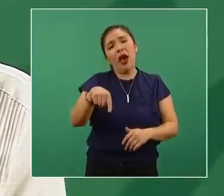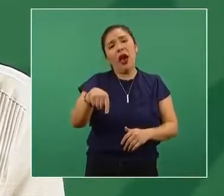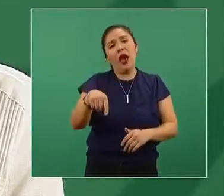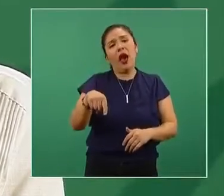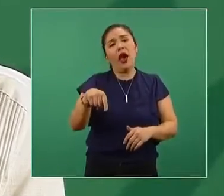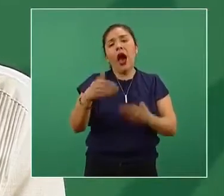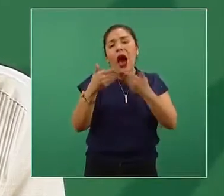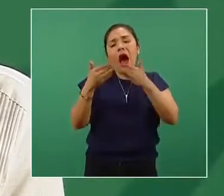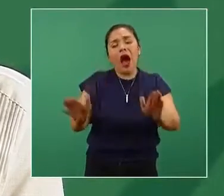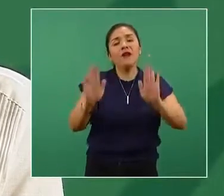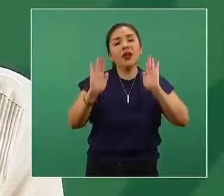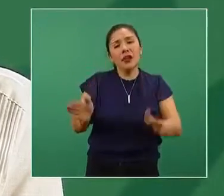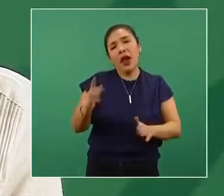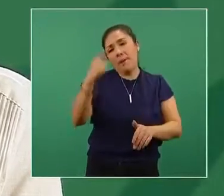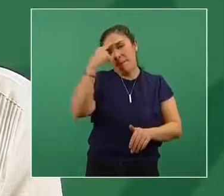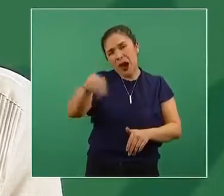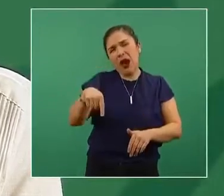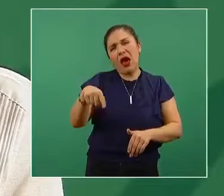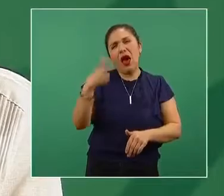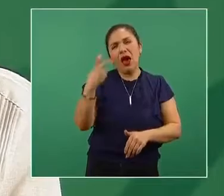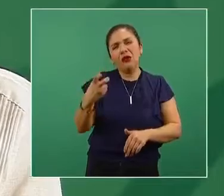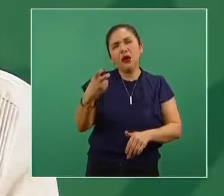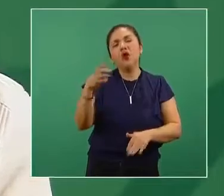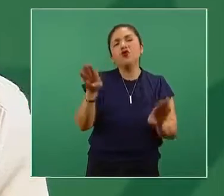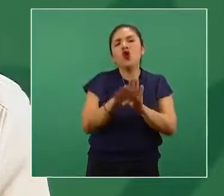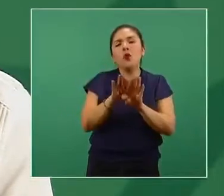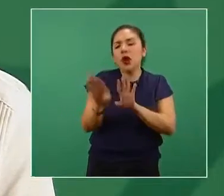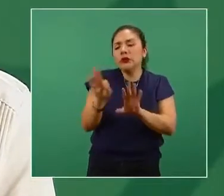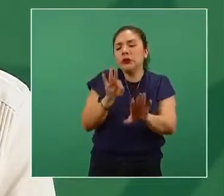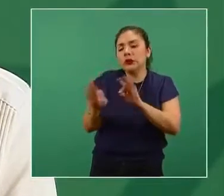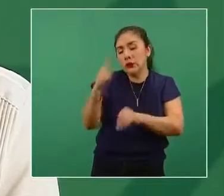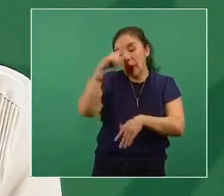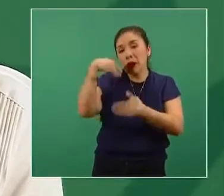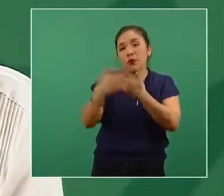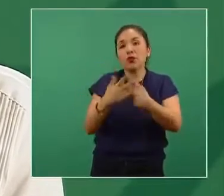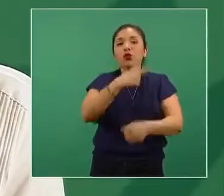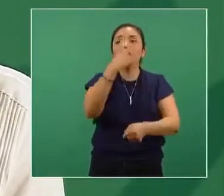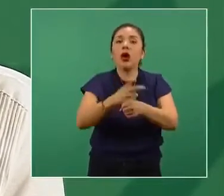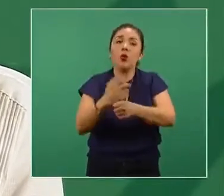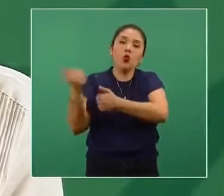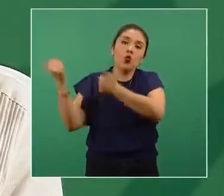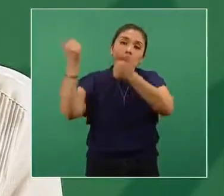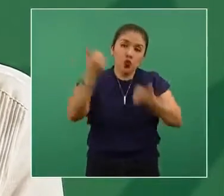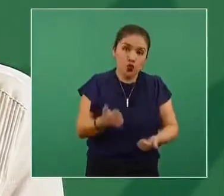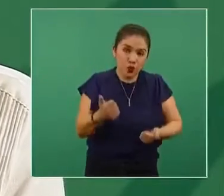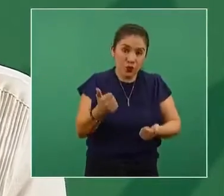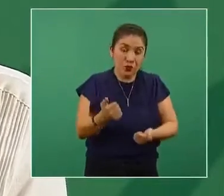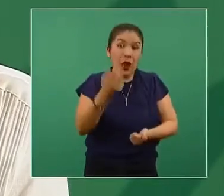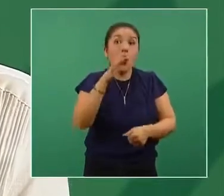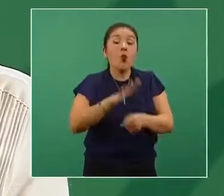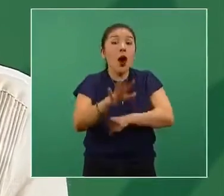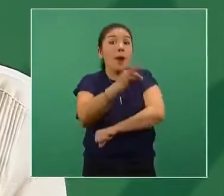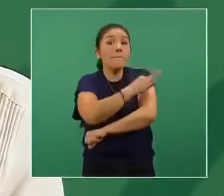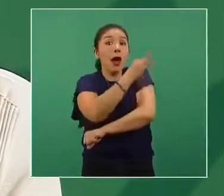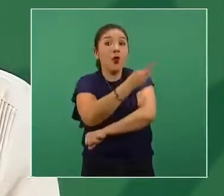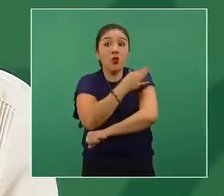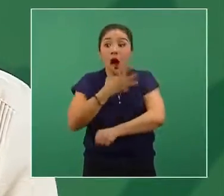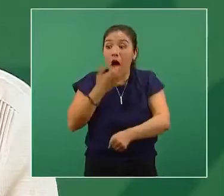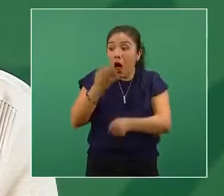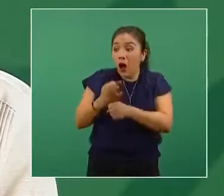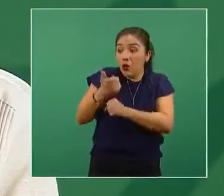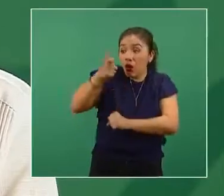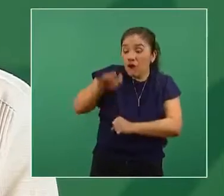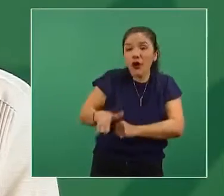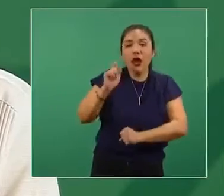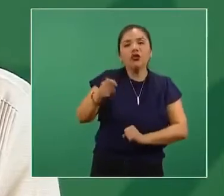se ha abierto la ronda de selección de la segunda dotación. Y la vacuna que está en oferta es